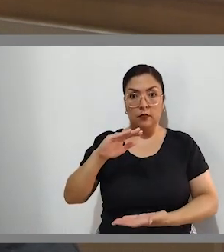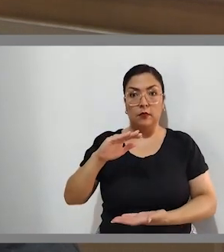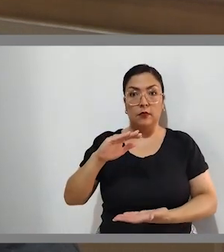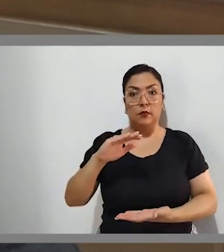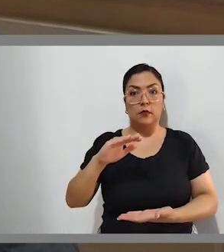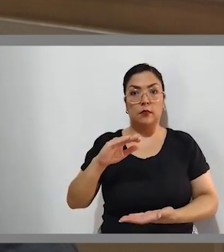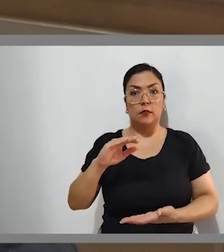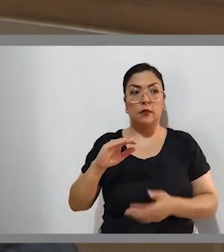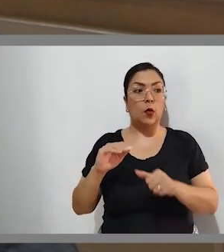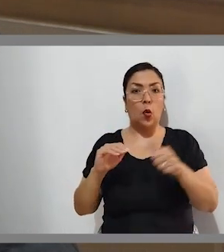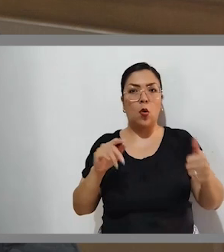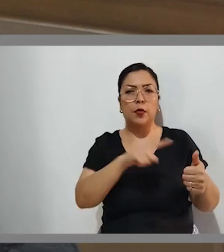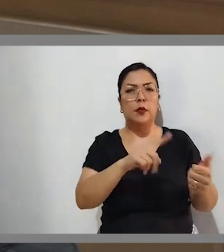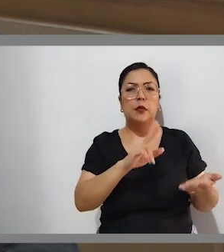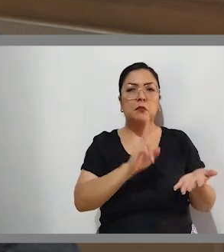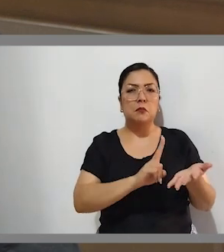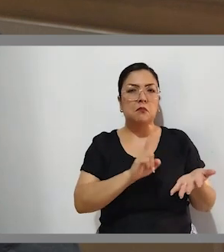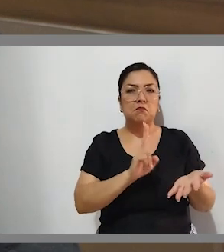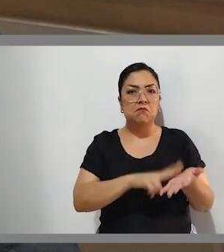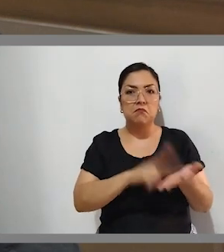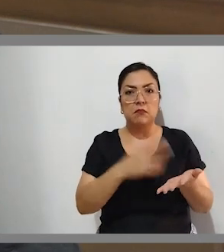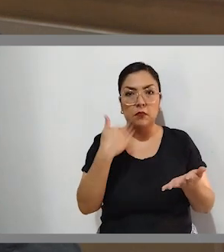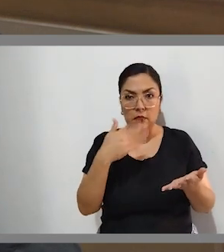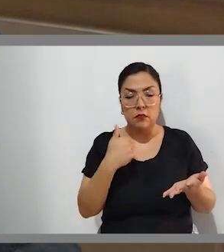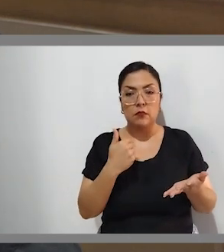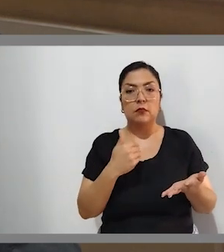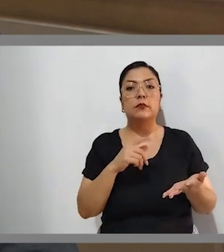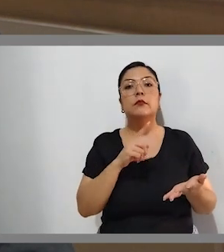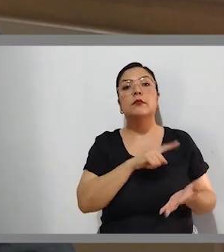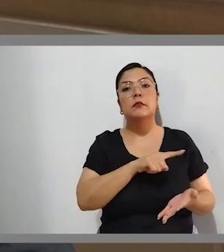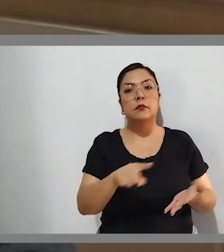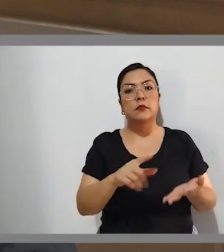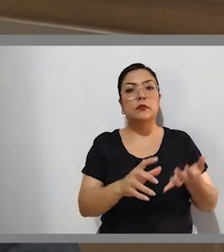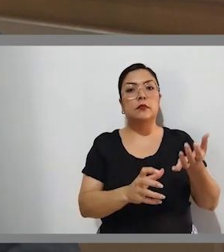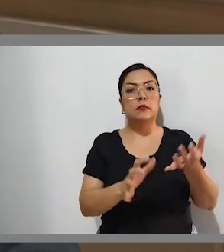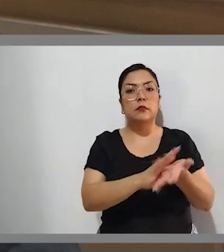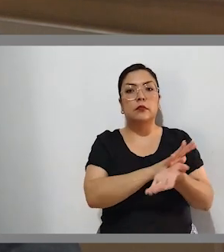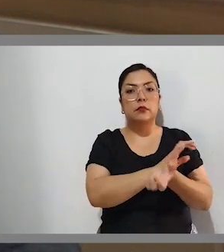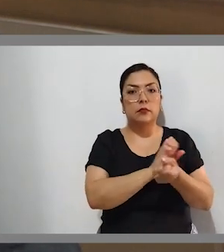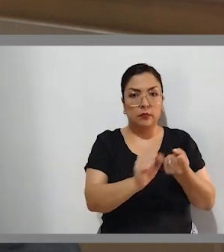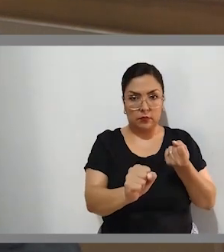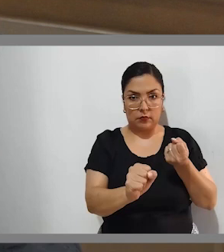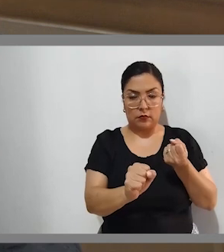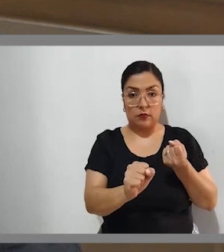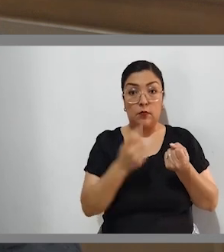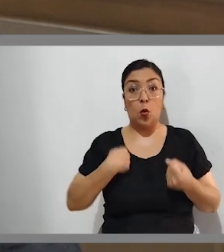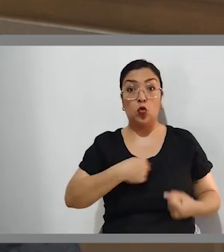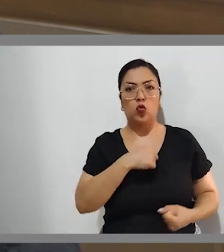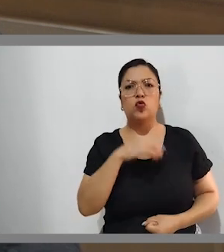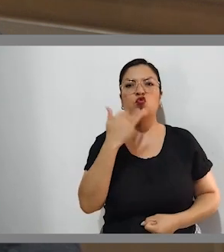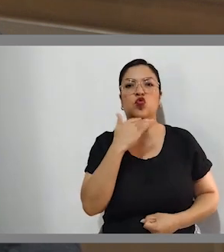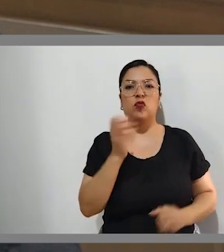actas sobrantes carentes de valor, mediante procedimientos ecológicos no